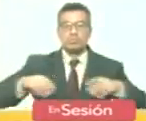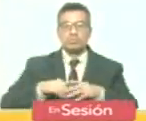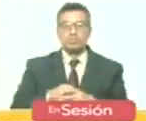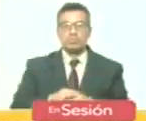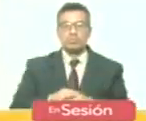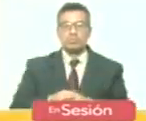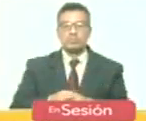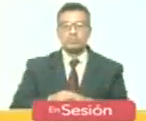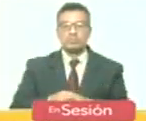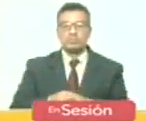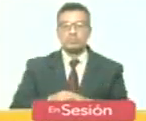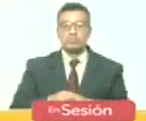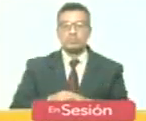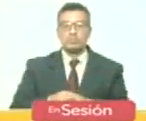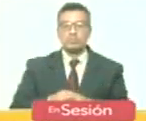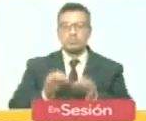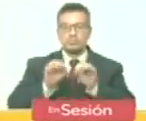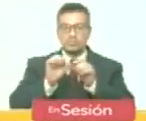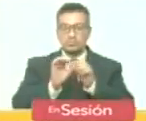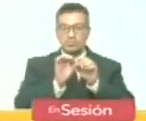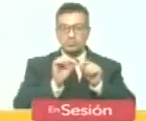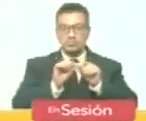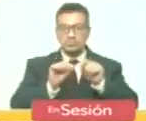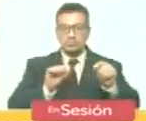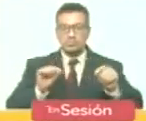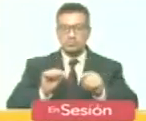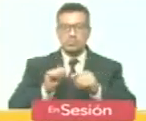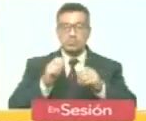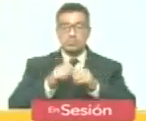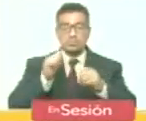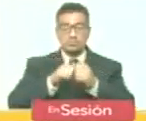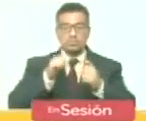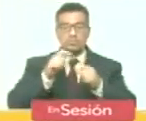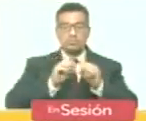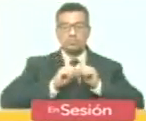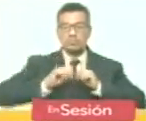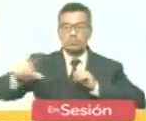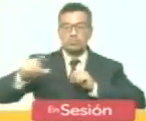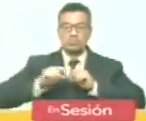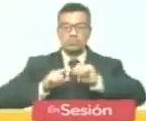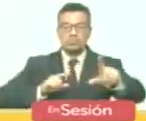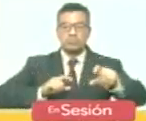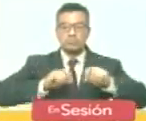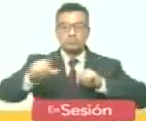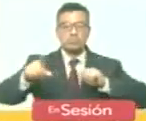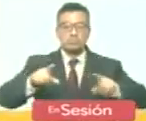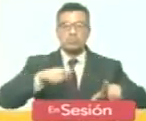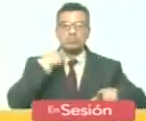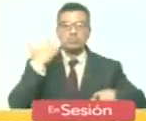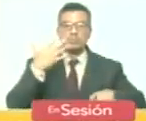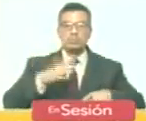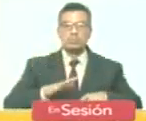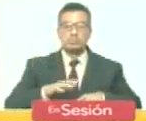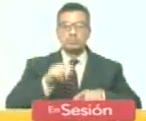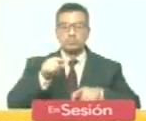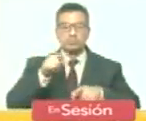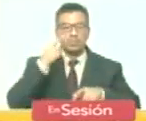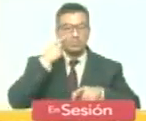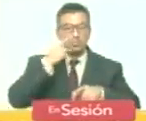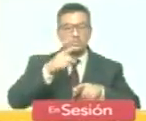con perdigones de acero que salían disparados para asesinar a quien